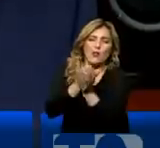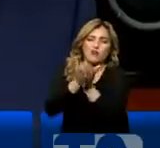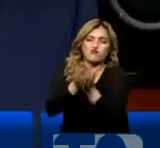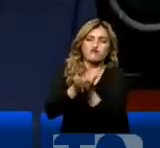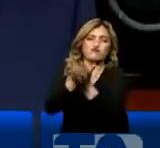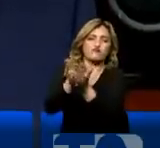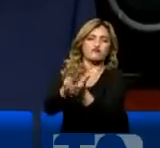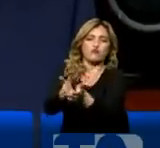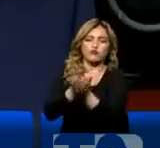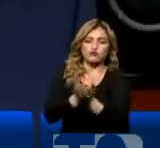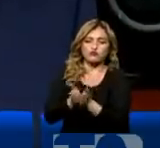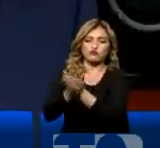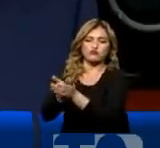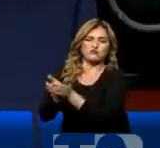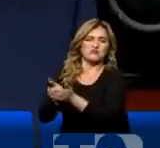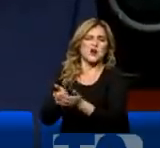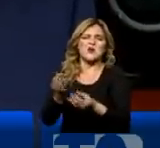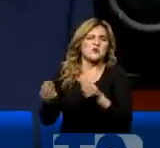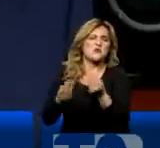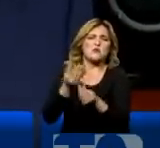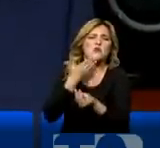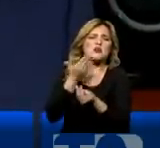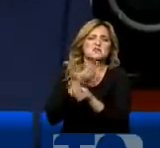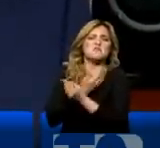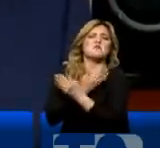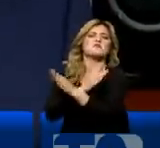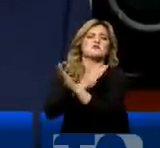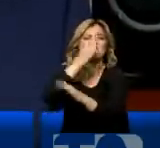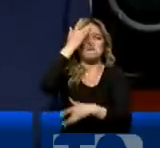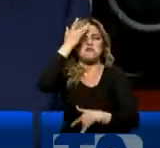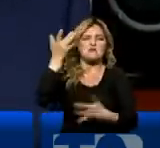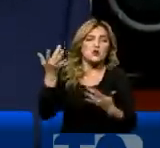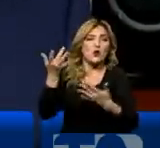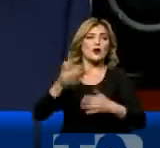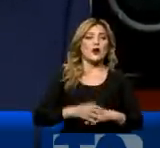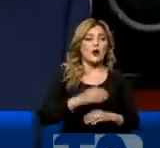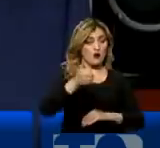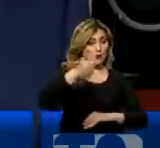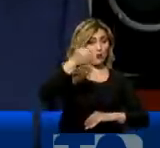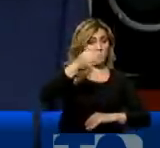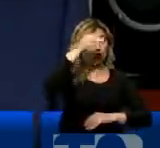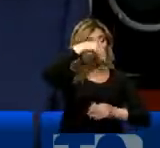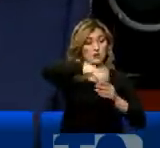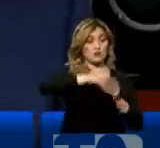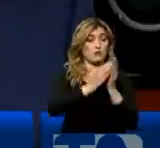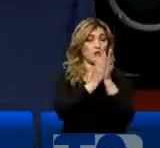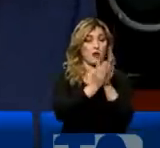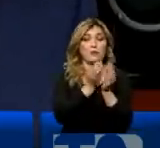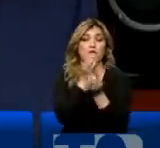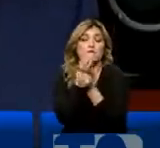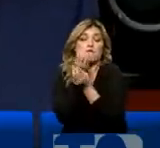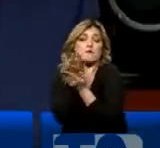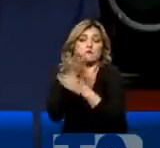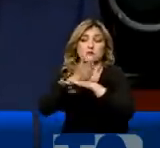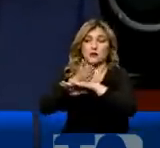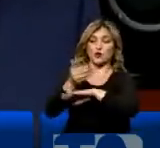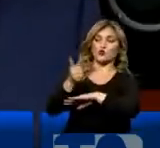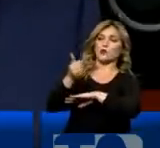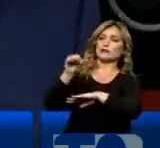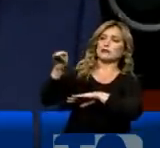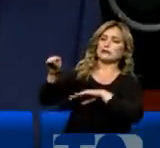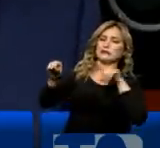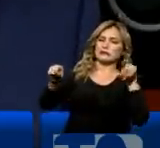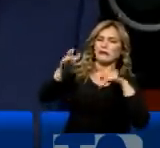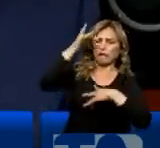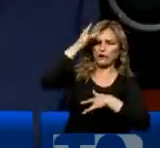informa con suficiente antelación a las autoridades si es que hay alguien que viene presentando síntomas dentro de la tripulación y si estas personas, pues,